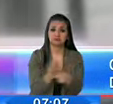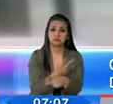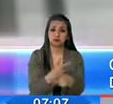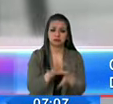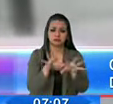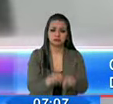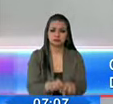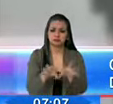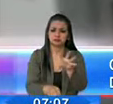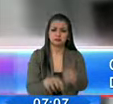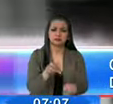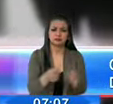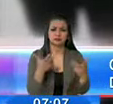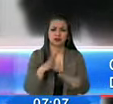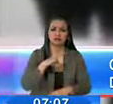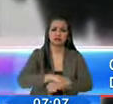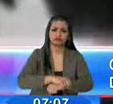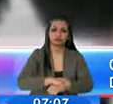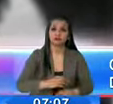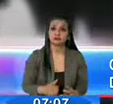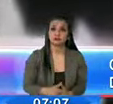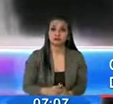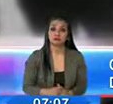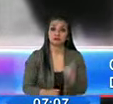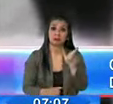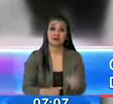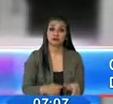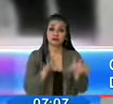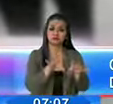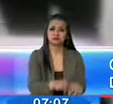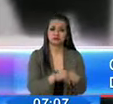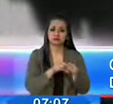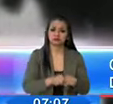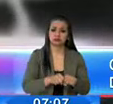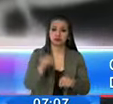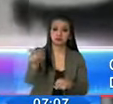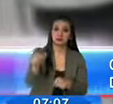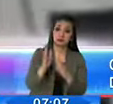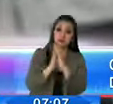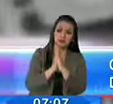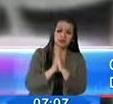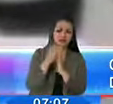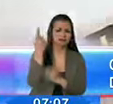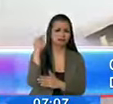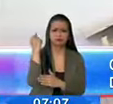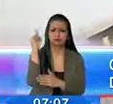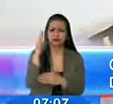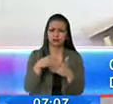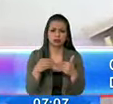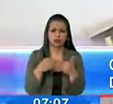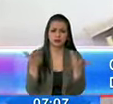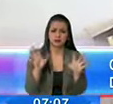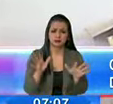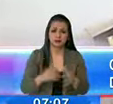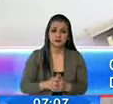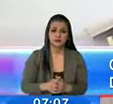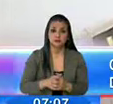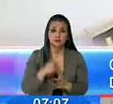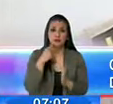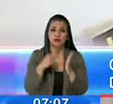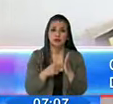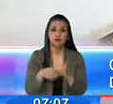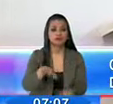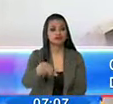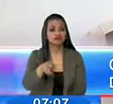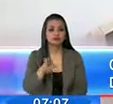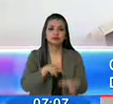delictiva. Se presume que la tarifa para liberar a los perjudicados era de miles de dólares. En algunos casos lo hacían como carrera taxi, en